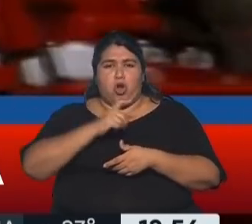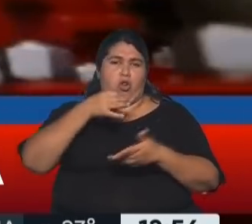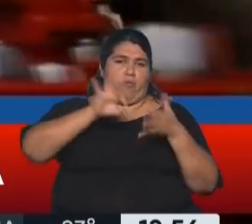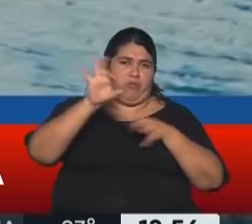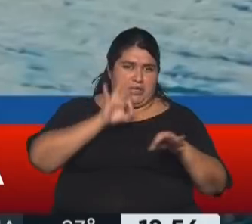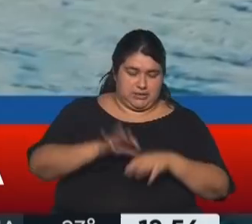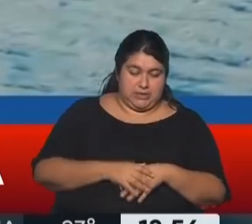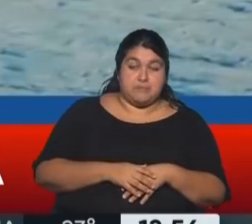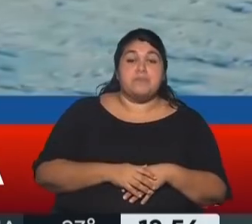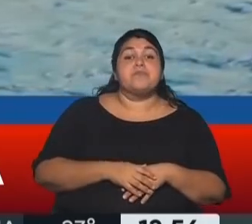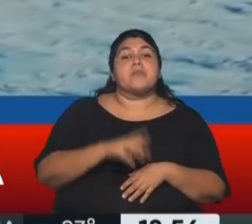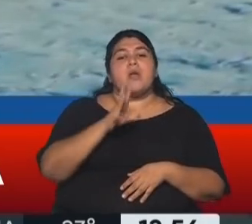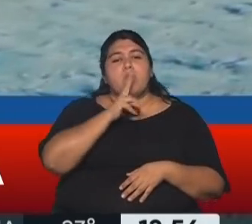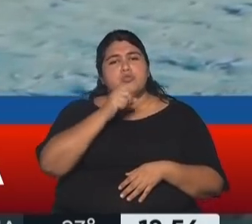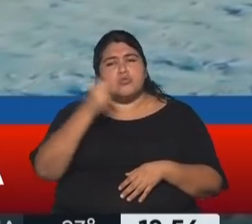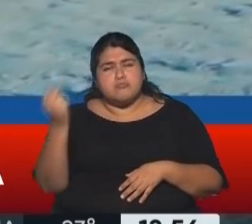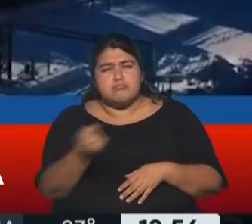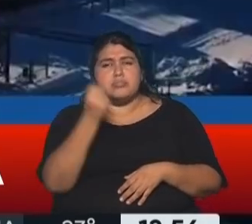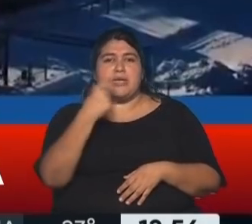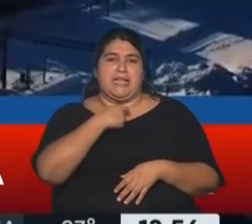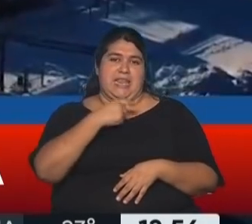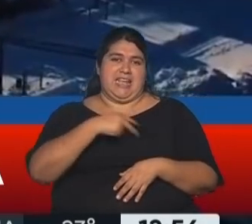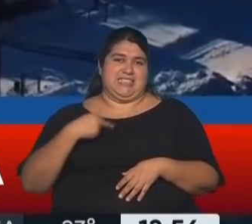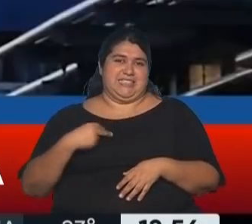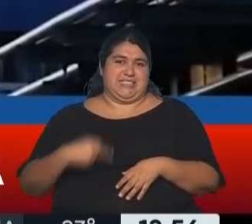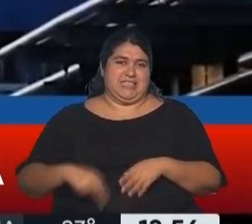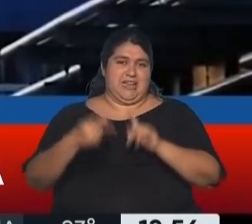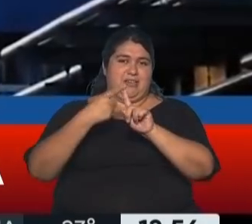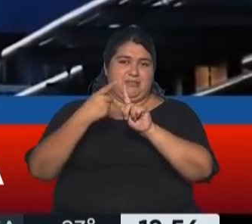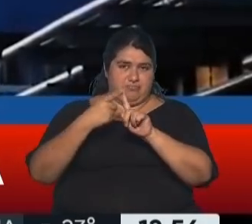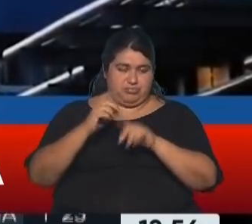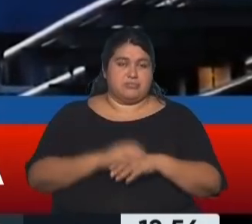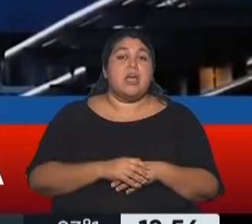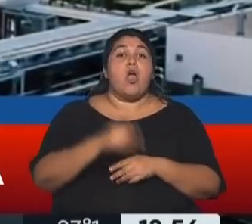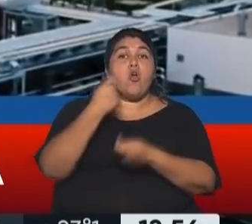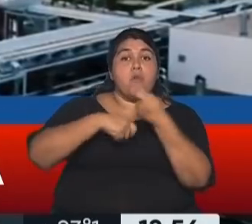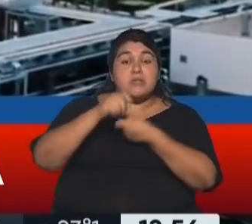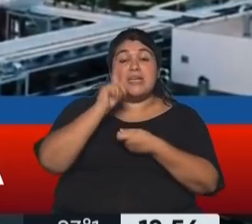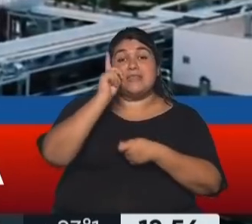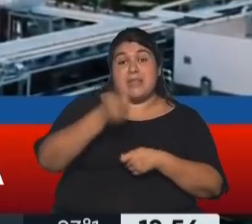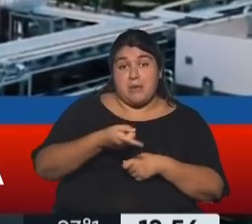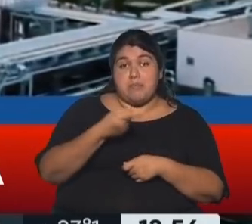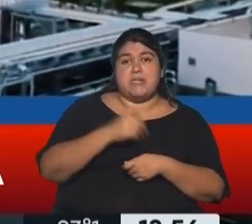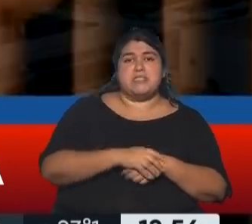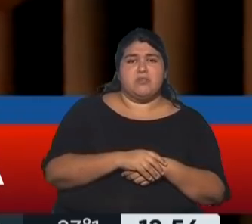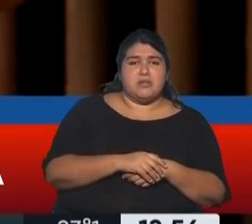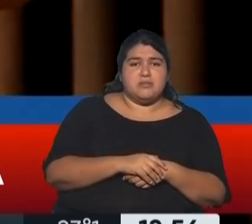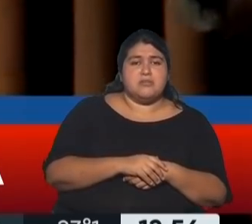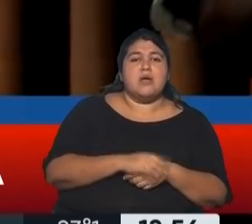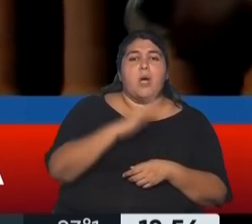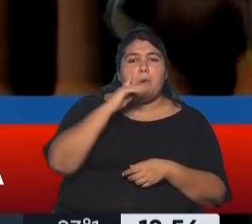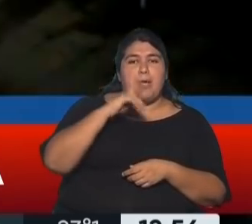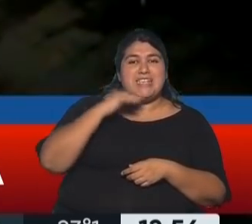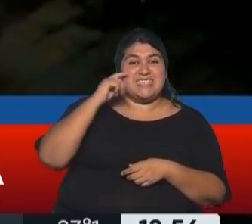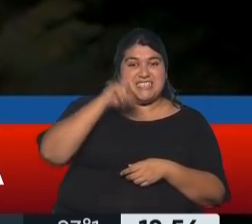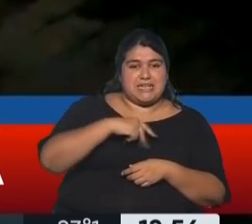Si bien Moscú aspira a encontrar en China una salida a ese cerco financiero y comercial, y Beijing puede beneficiarse comprando la energía rusa